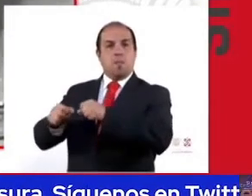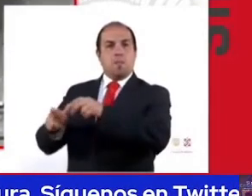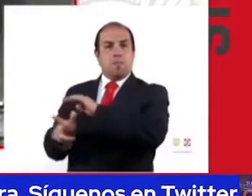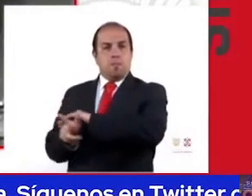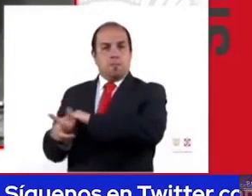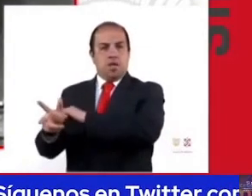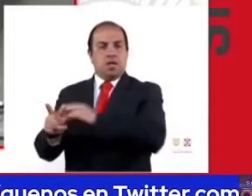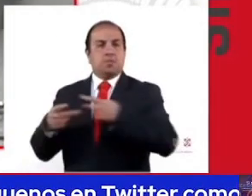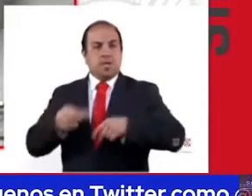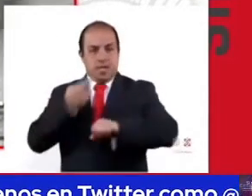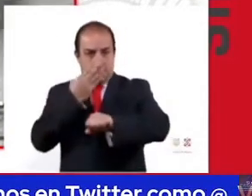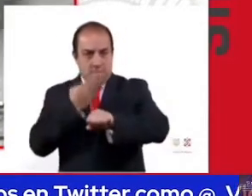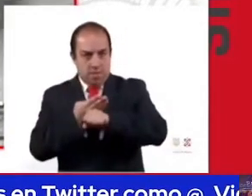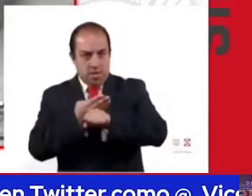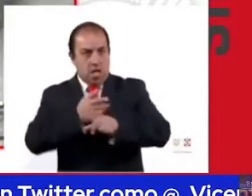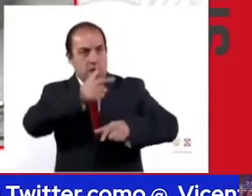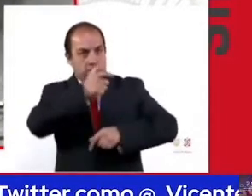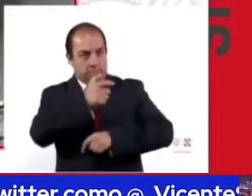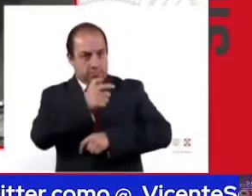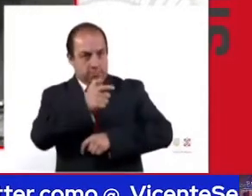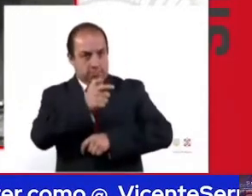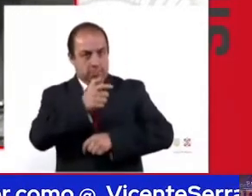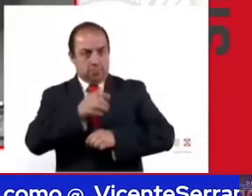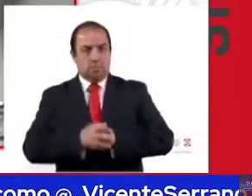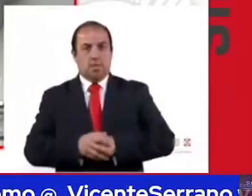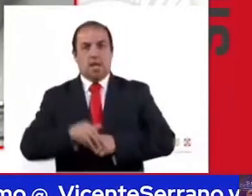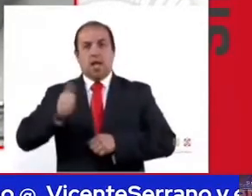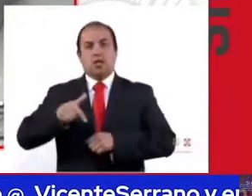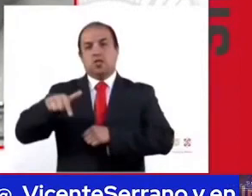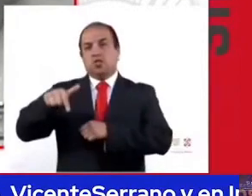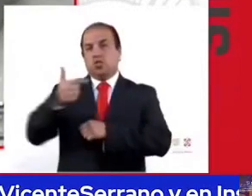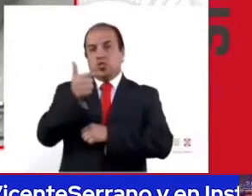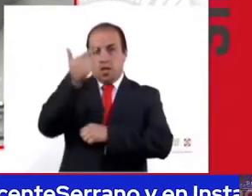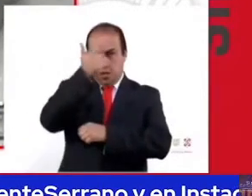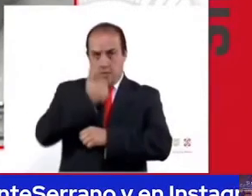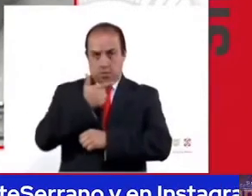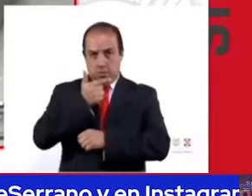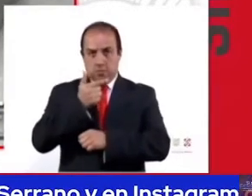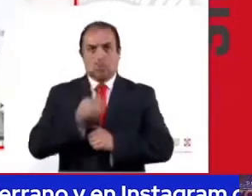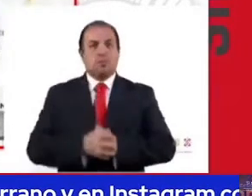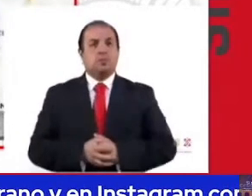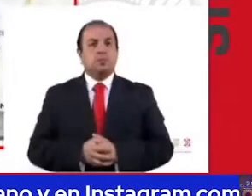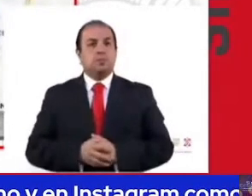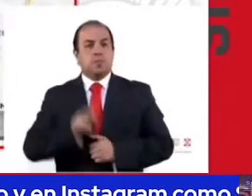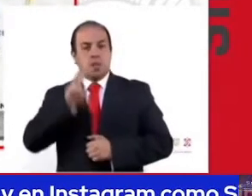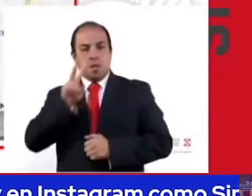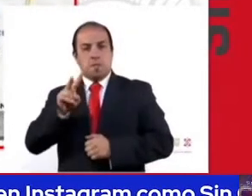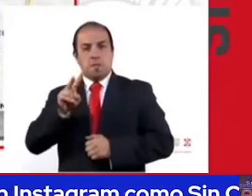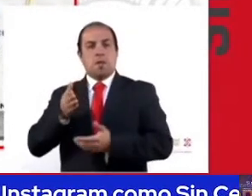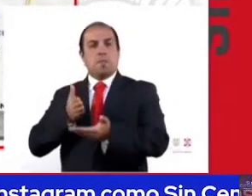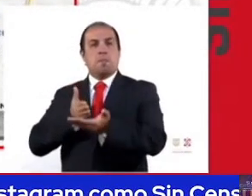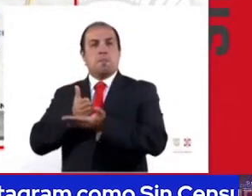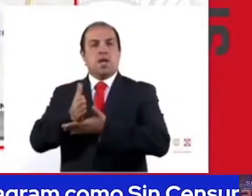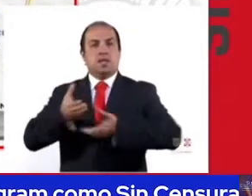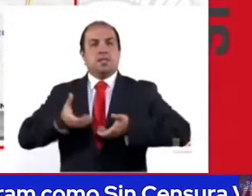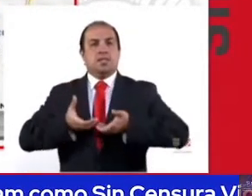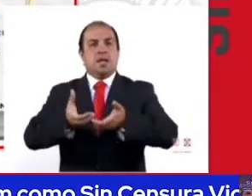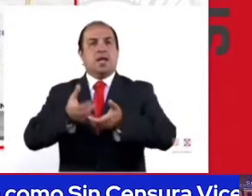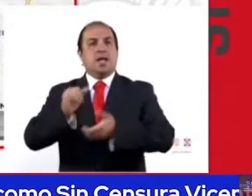el responsable de llevar a cabo los disparos, a las 11:12 se observa su paso sobre Avenida